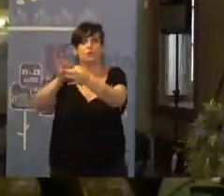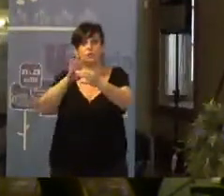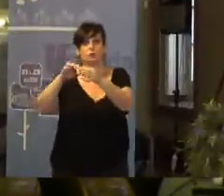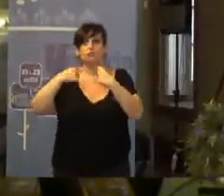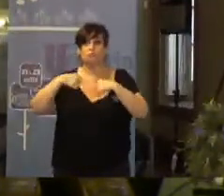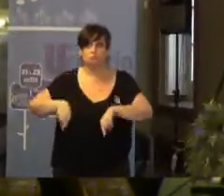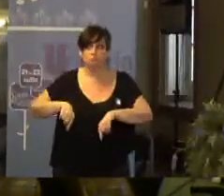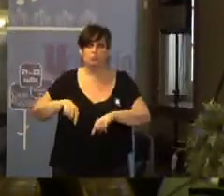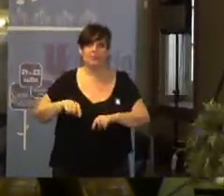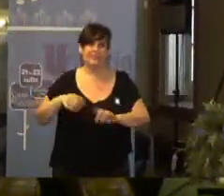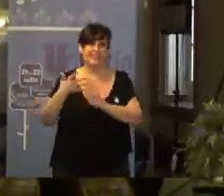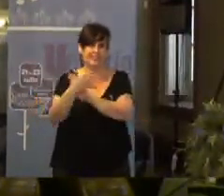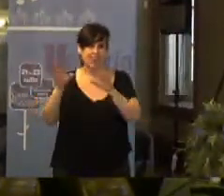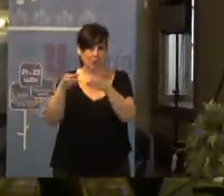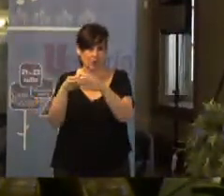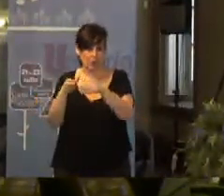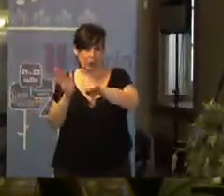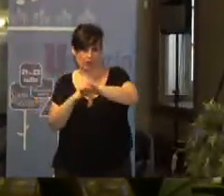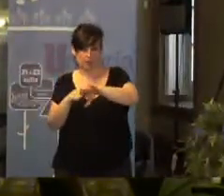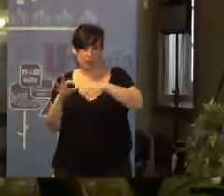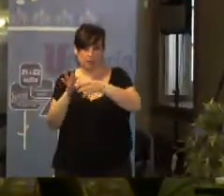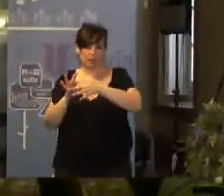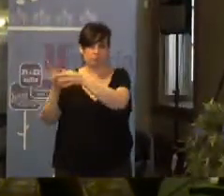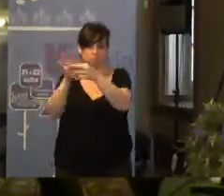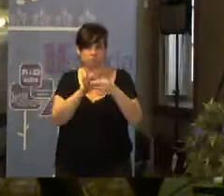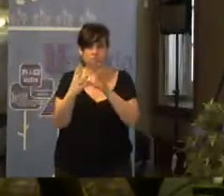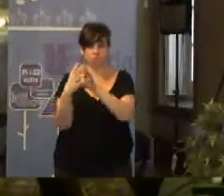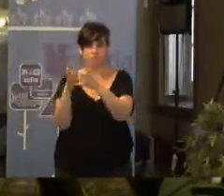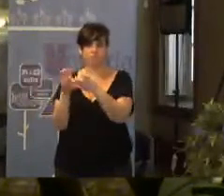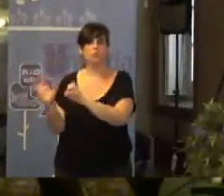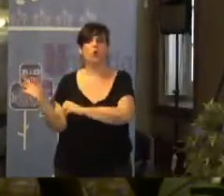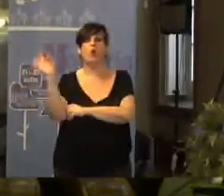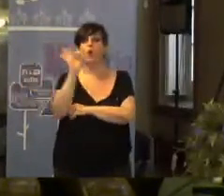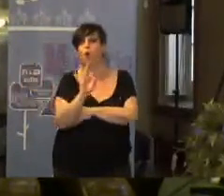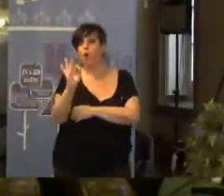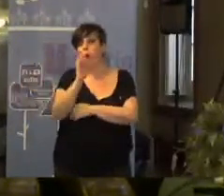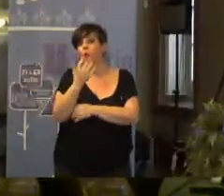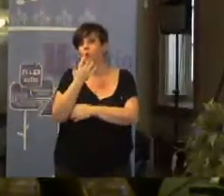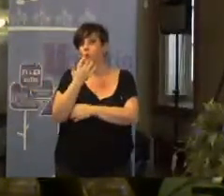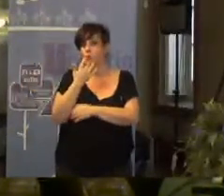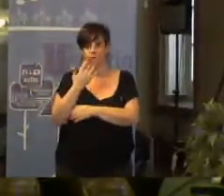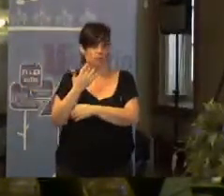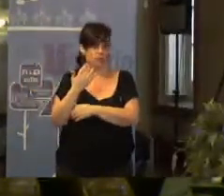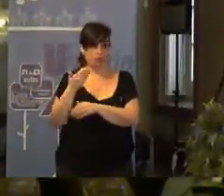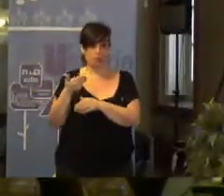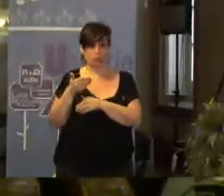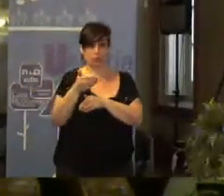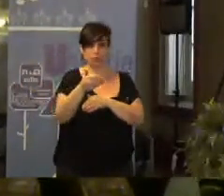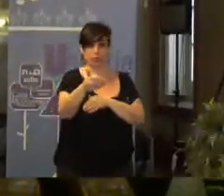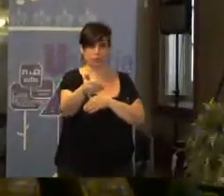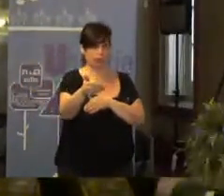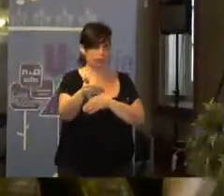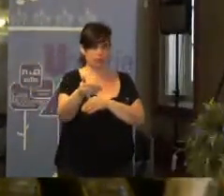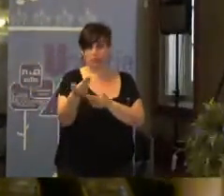será imposible que, porque eu, como Tareixa, gustaríame non deixarlle un futuro a Estrela, a